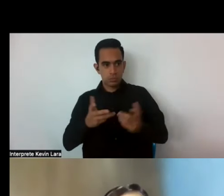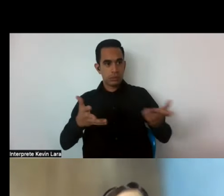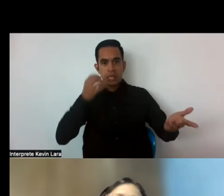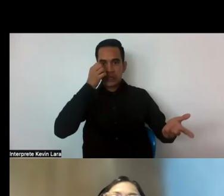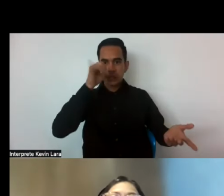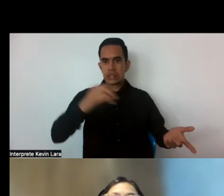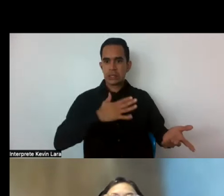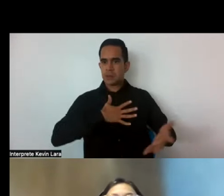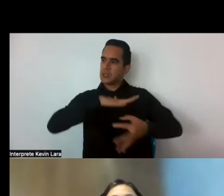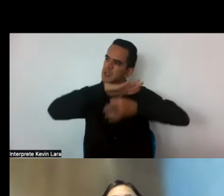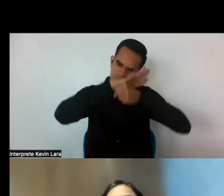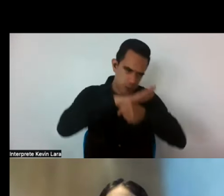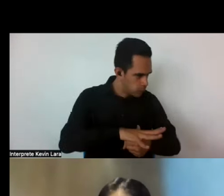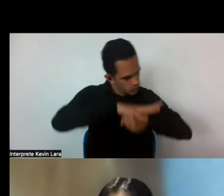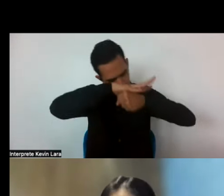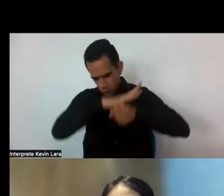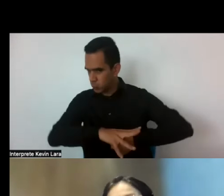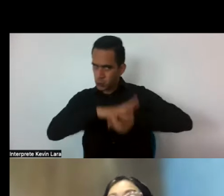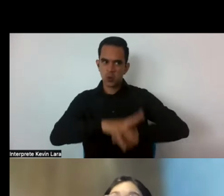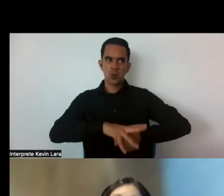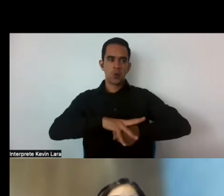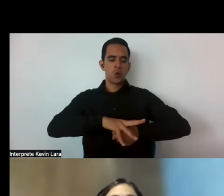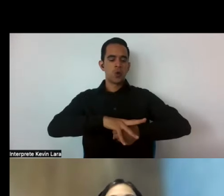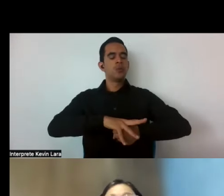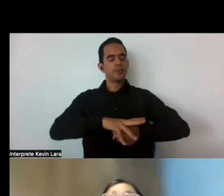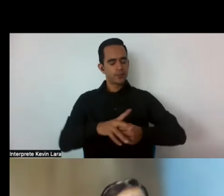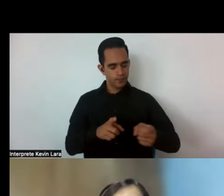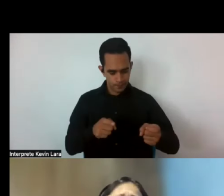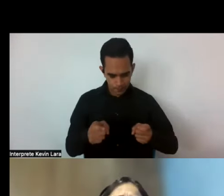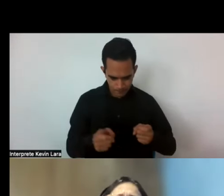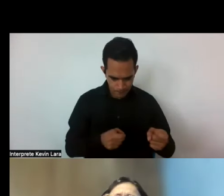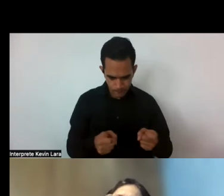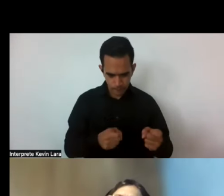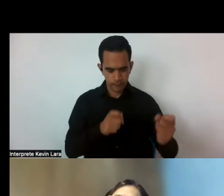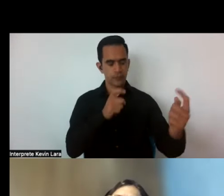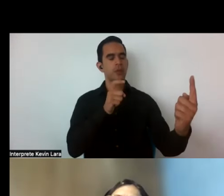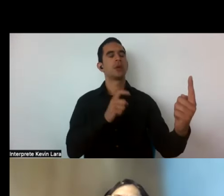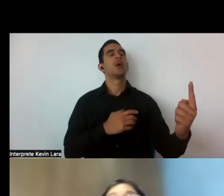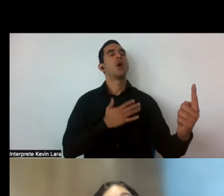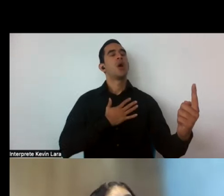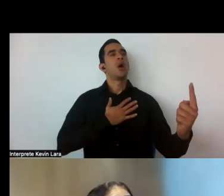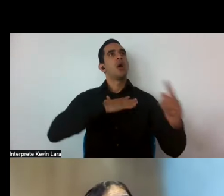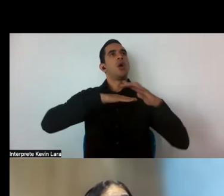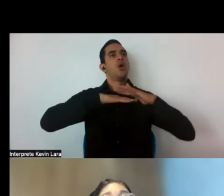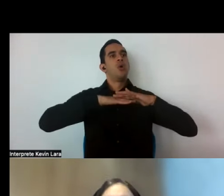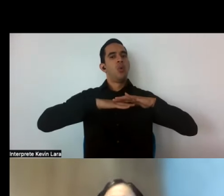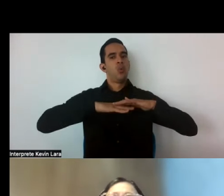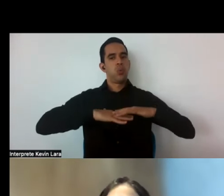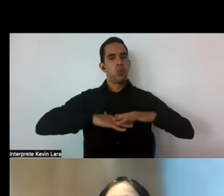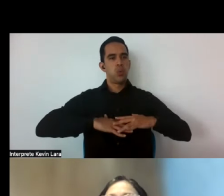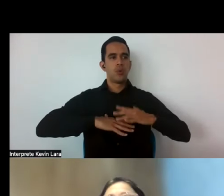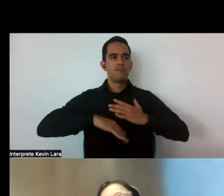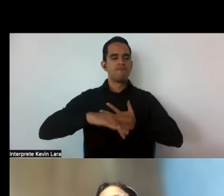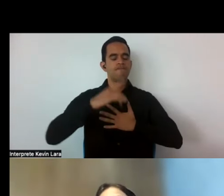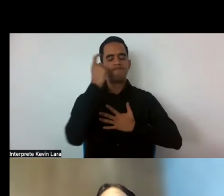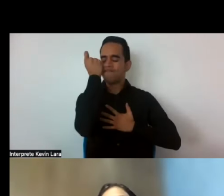y ayudándome a comunicar de una forma más adecuada y siendo inclusive más empática o más empático para